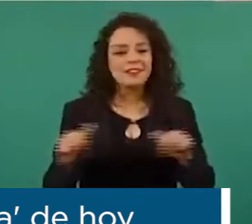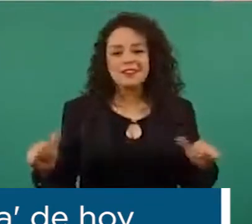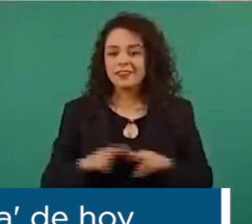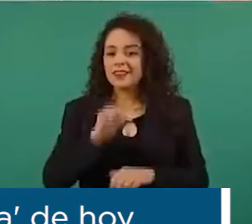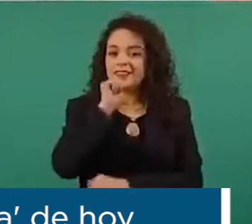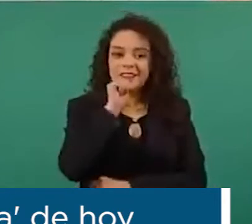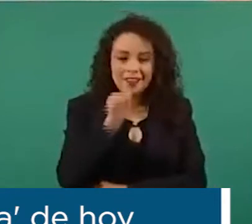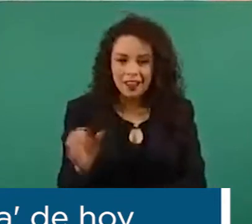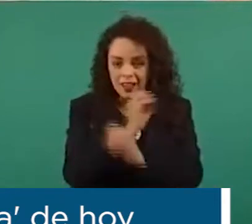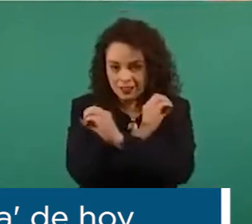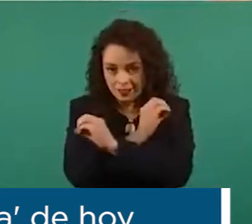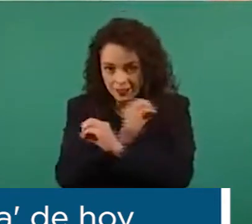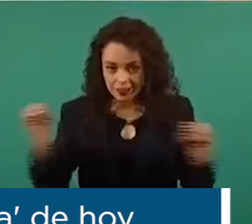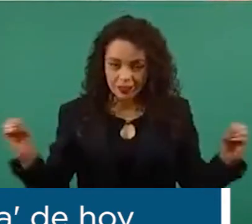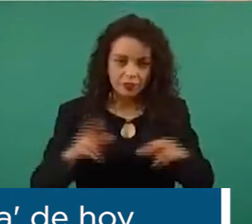Nada de nada.